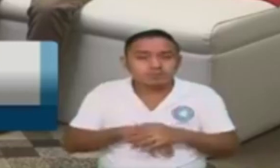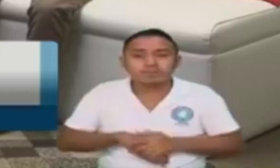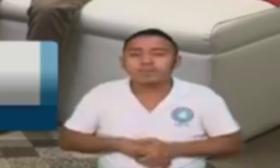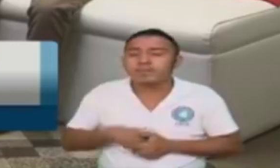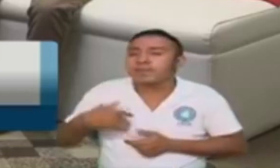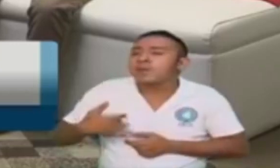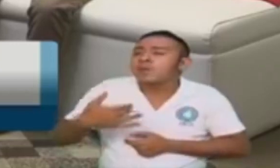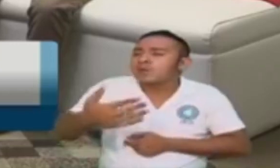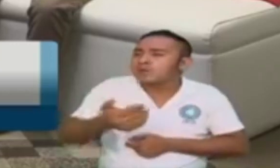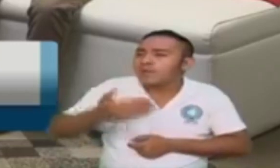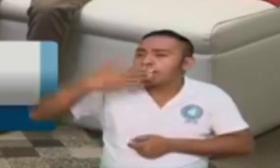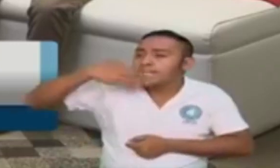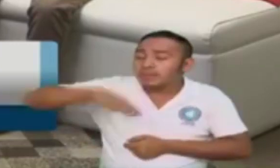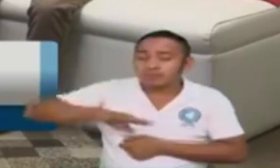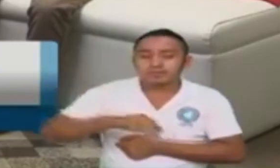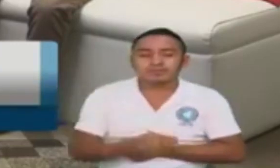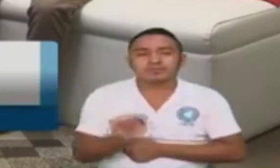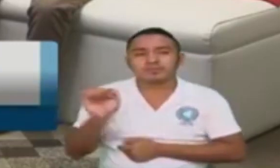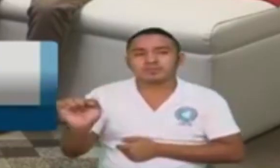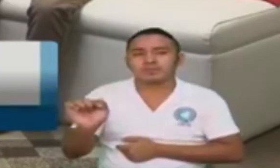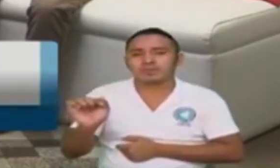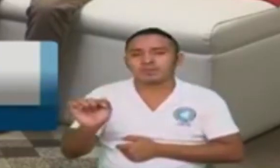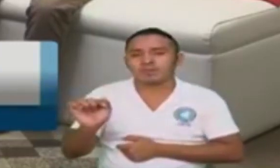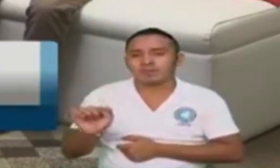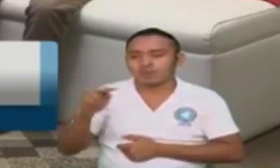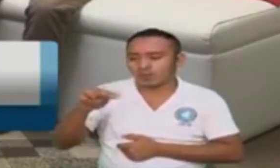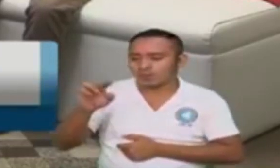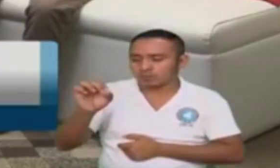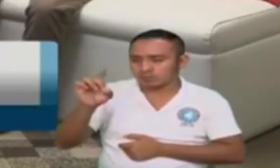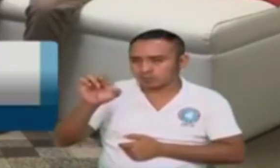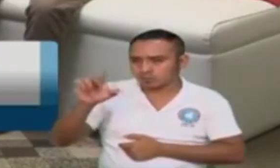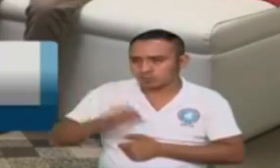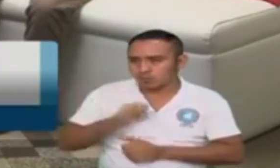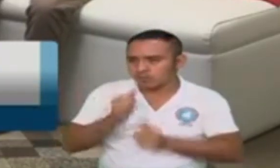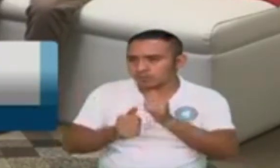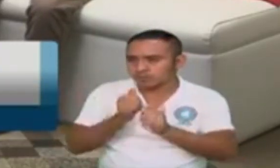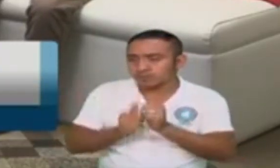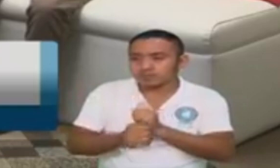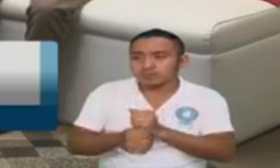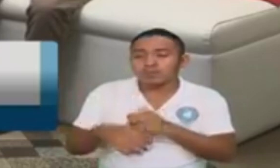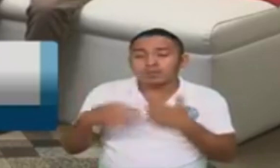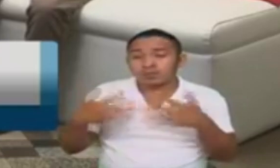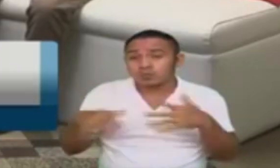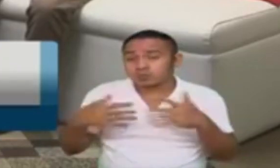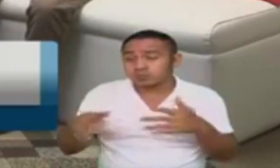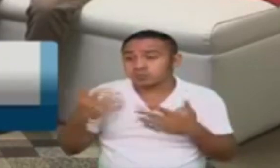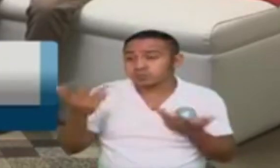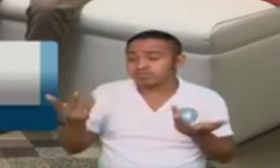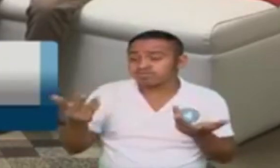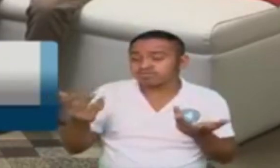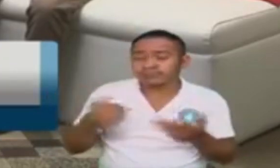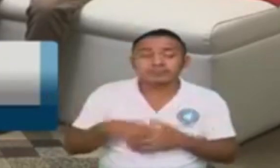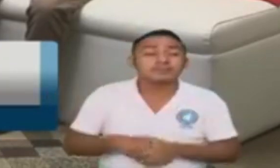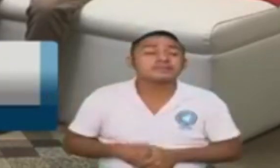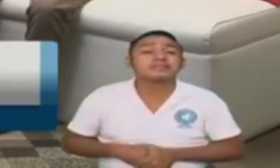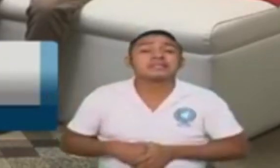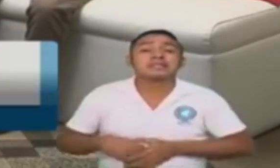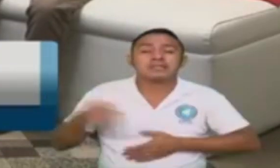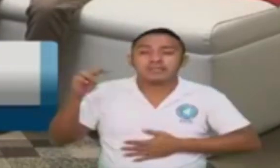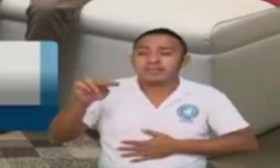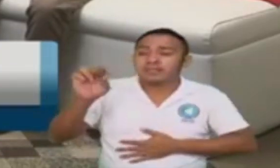se convierte un nódulo en ya un nódulo que puede causar problemas? Ya un nódulo peligroso, digamos. Peligroso. Los nódulos